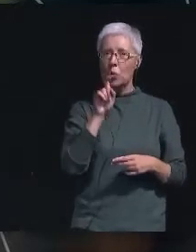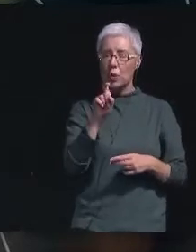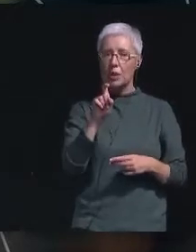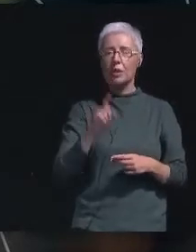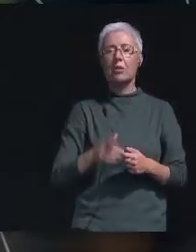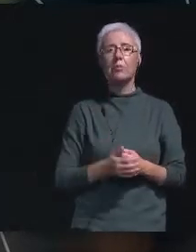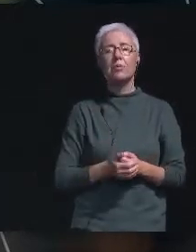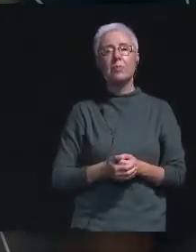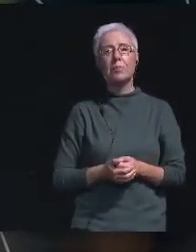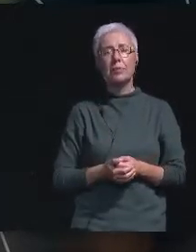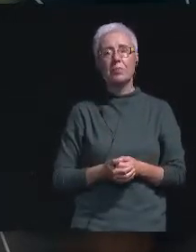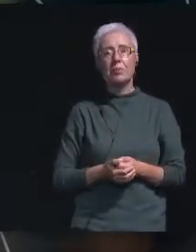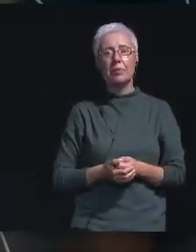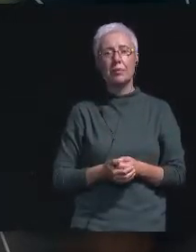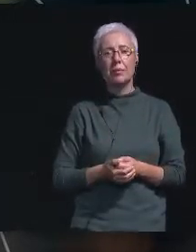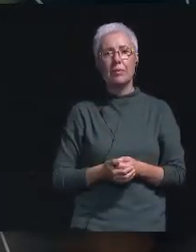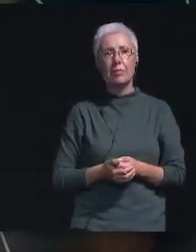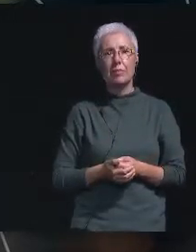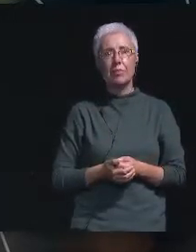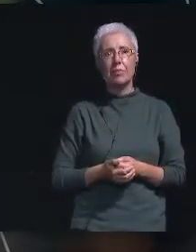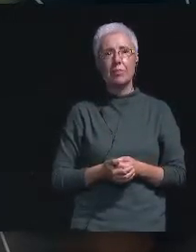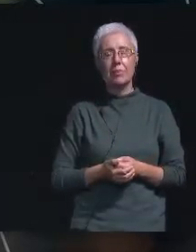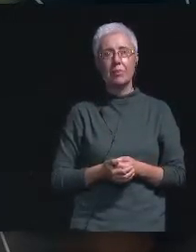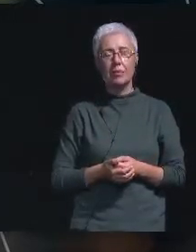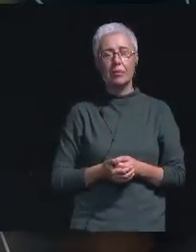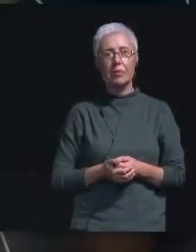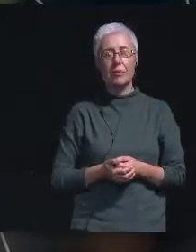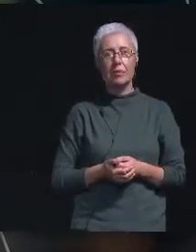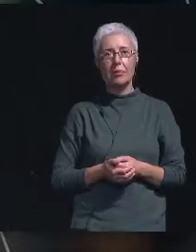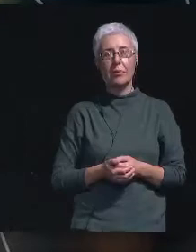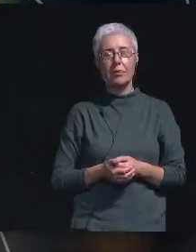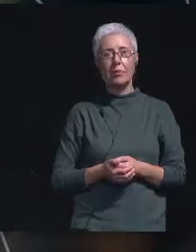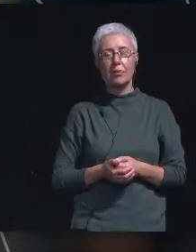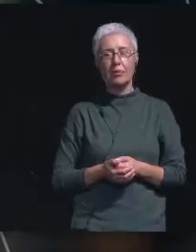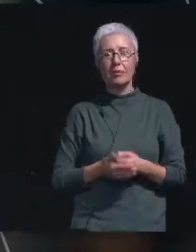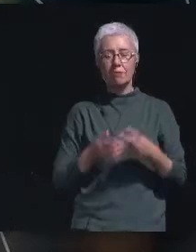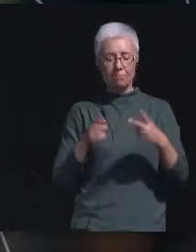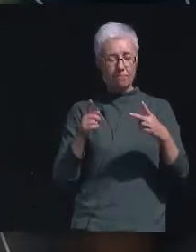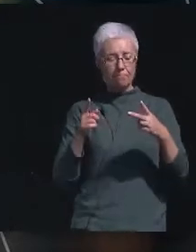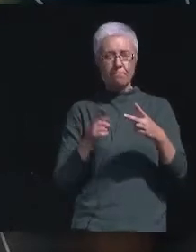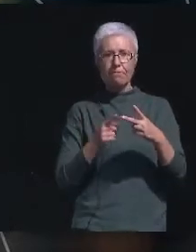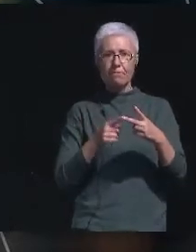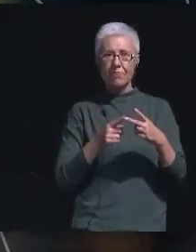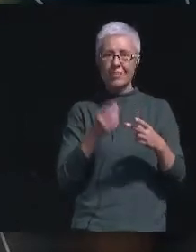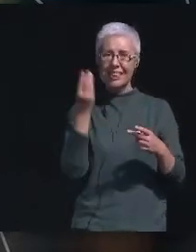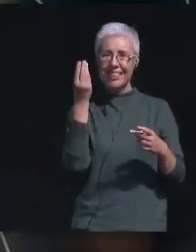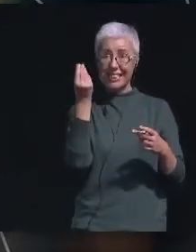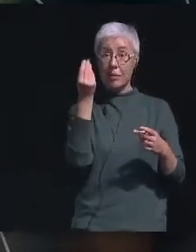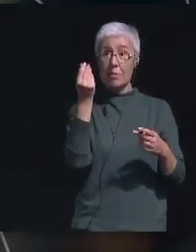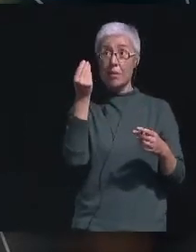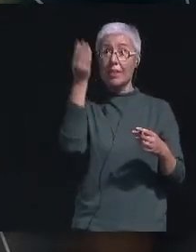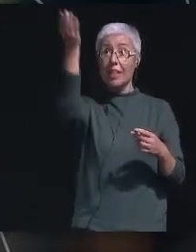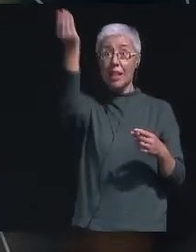todos nuestros emprendedores les interesa, les llama la atención conocerlo más a fondo, ¿no? Se habla mucho de los fondos de recuperación